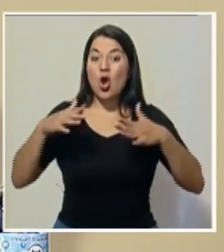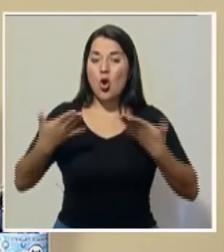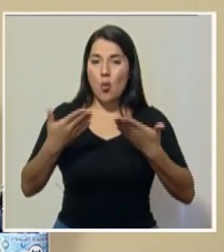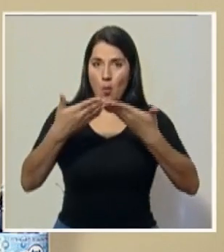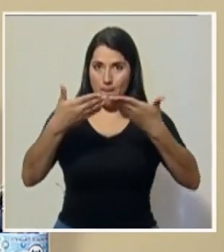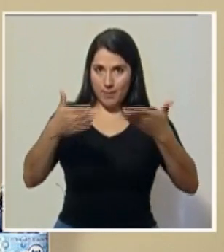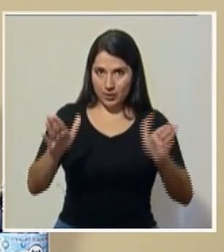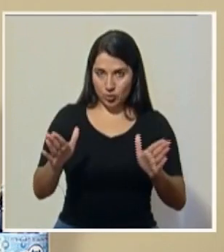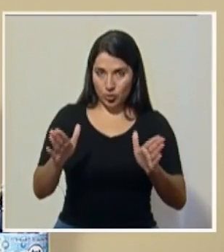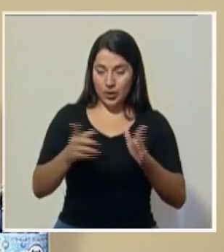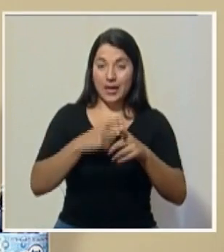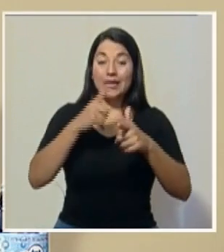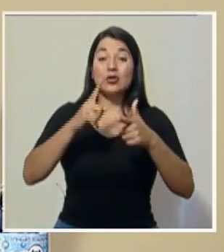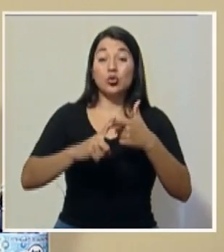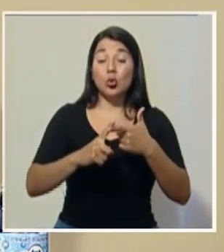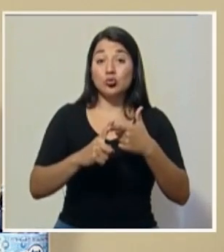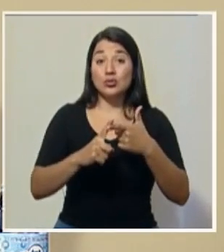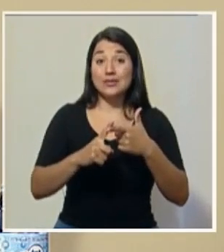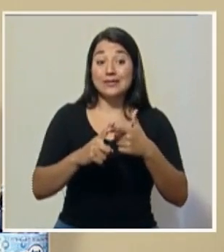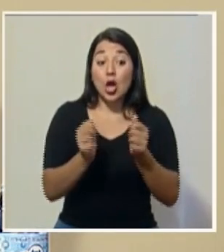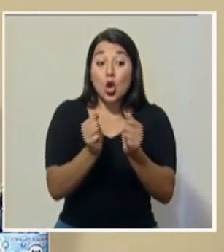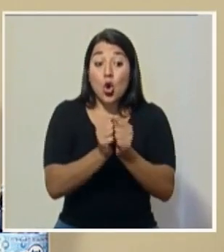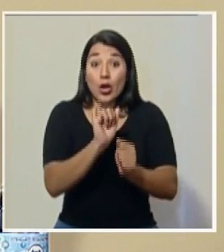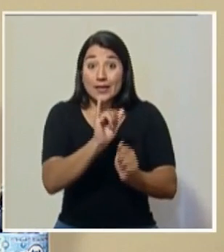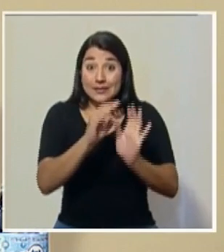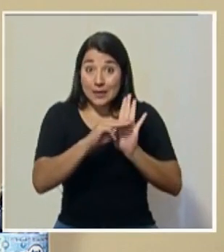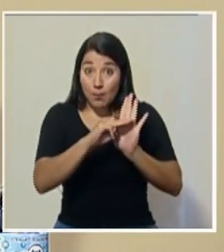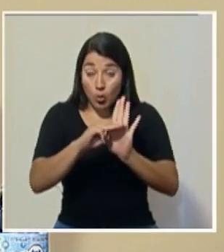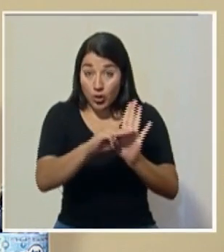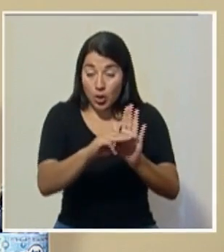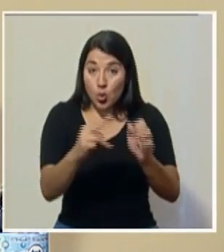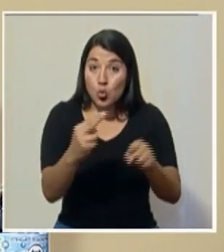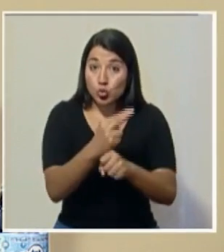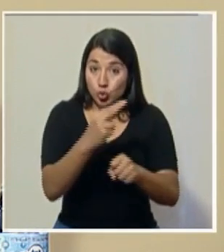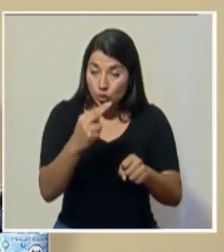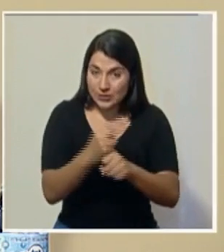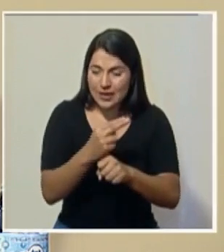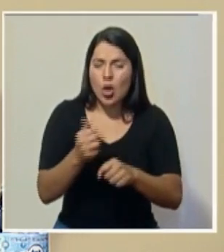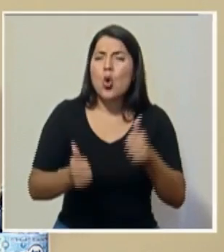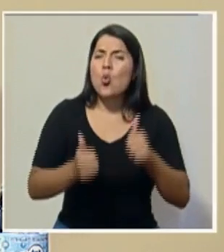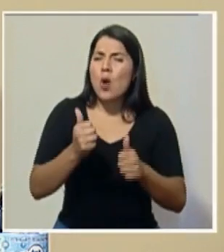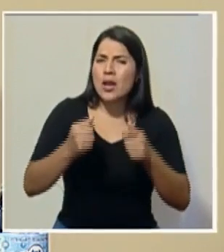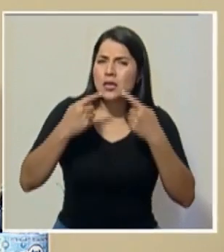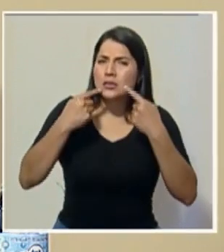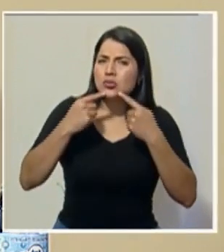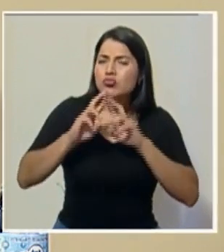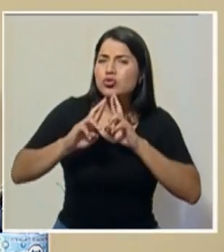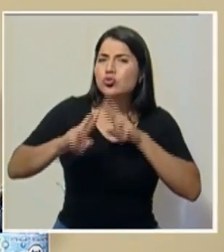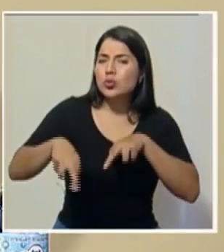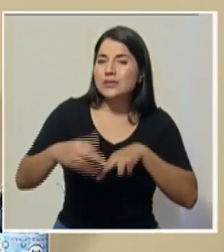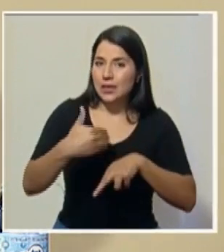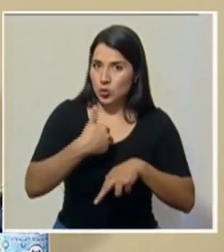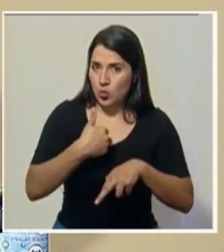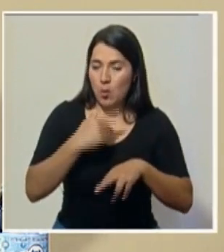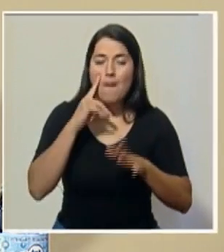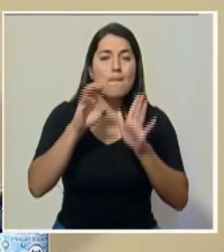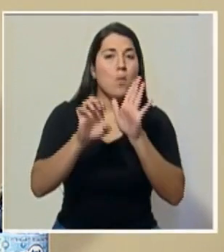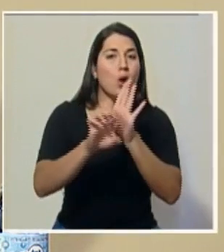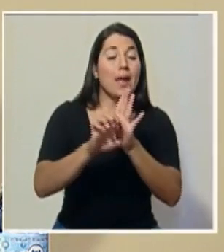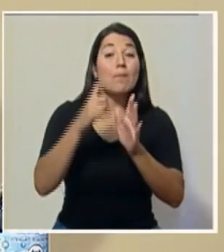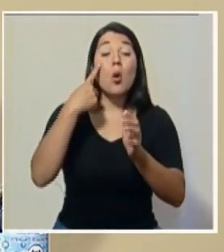los resultados que tenemos con esa modelación es que, por ejemplo, para lo que